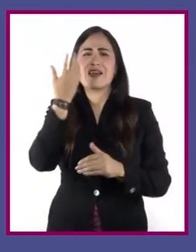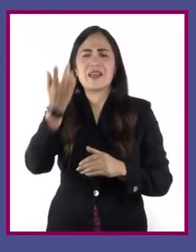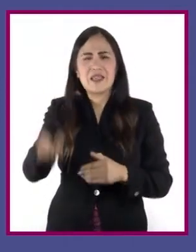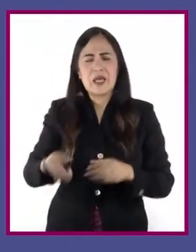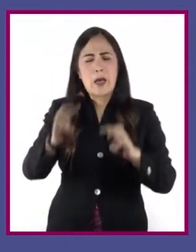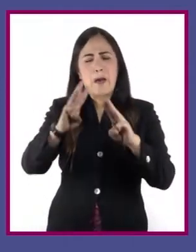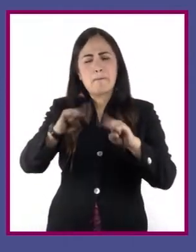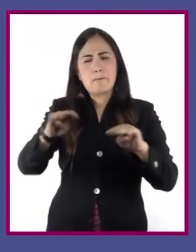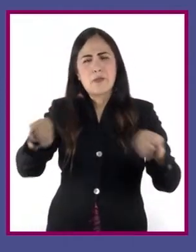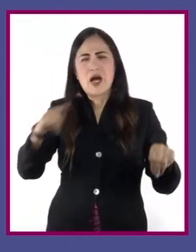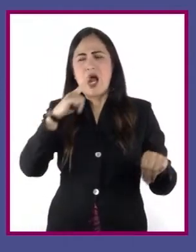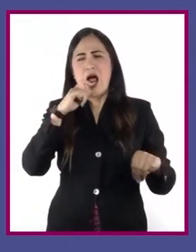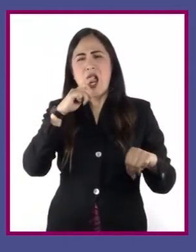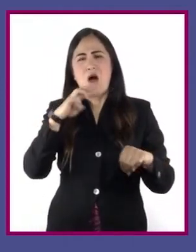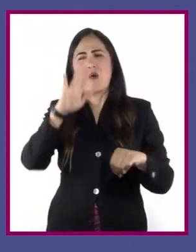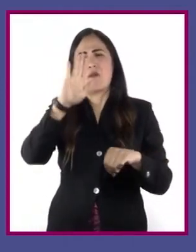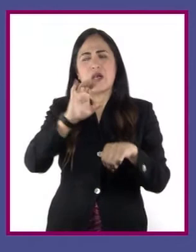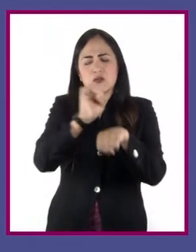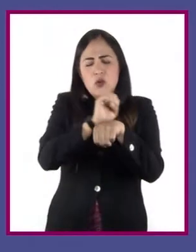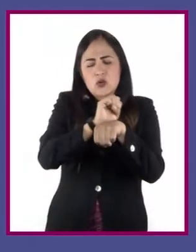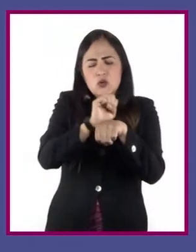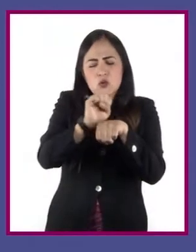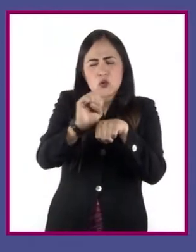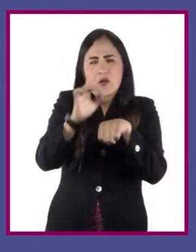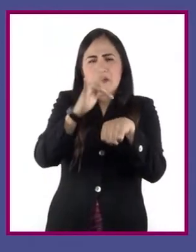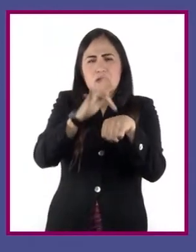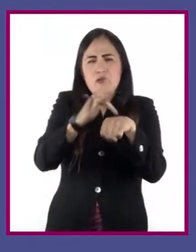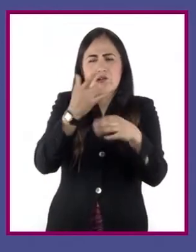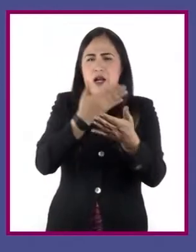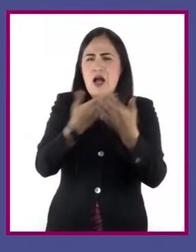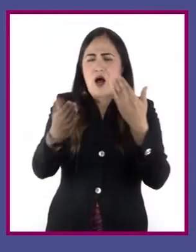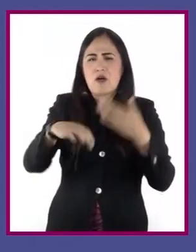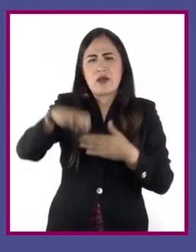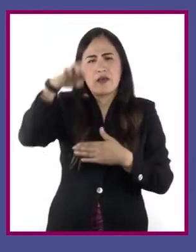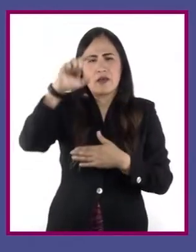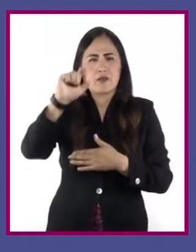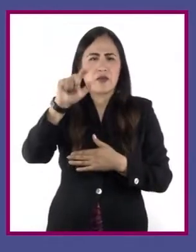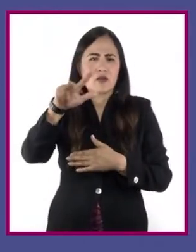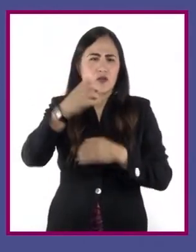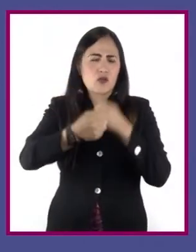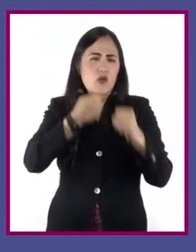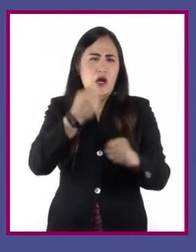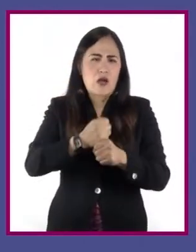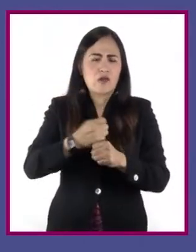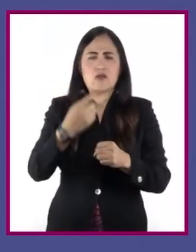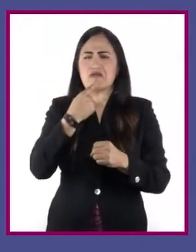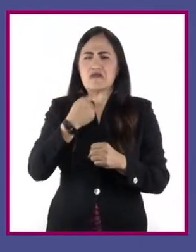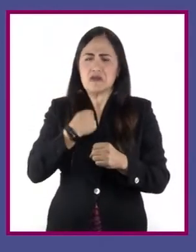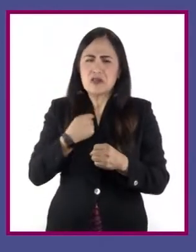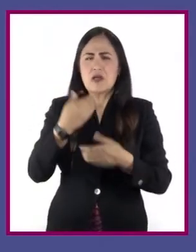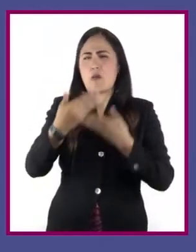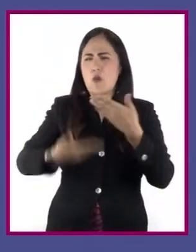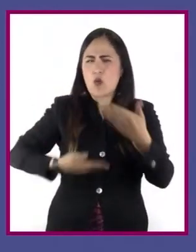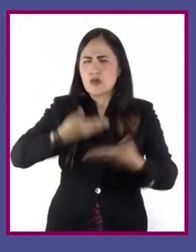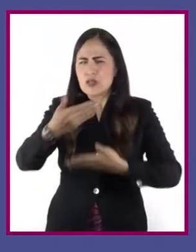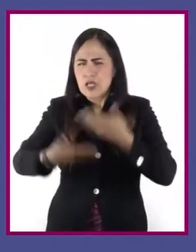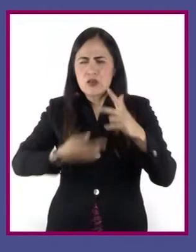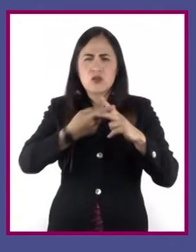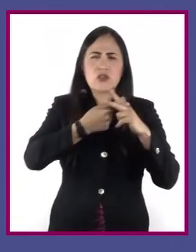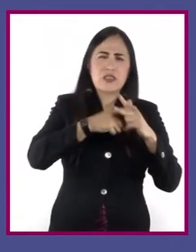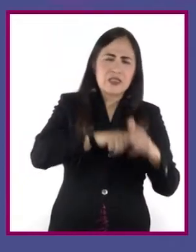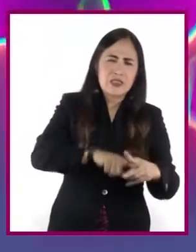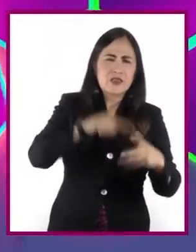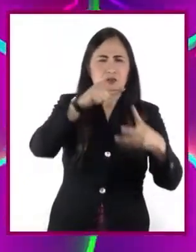agua. Ahora tiene 28 años y nos cuenta su proceso, sus inicios, retos